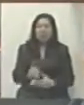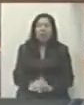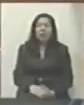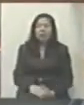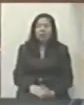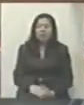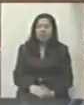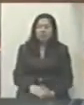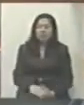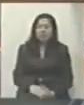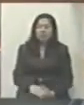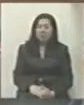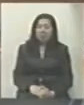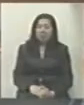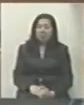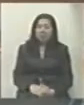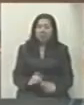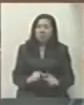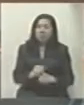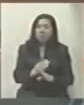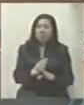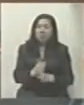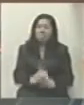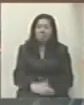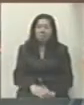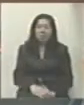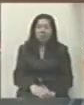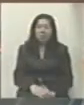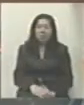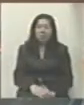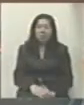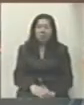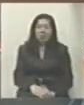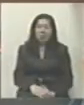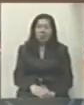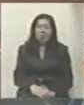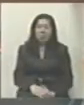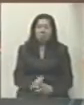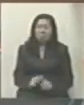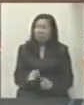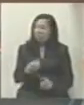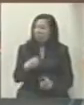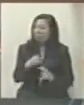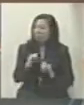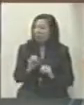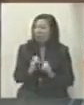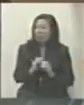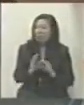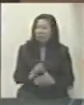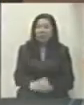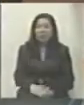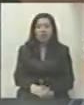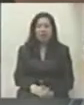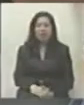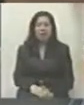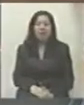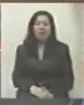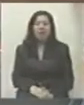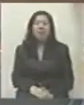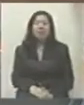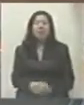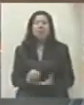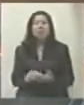Comisión la ha estado de alguna manera evaluando, pero no me queda claro cuál es el criterio efectivo